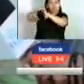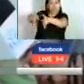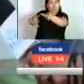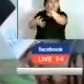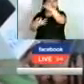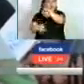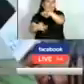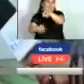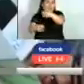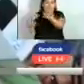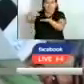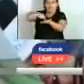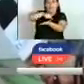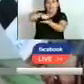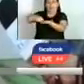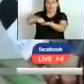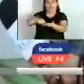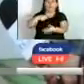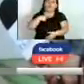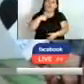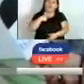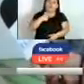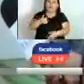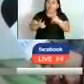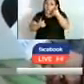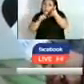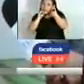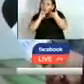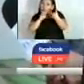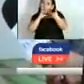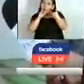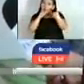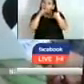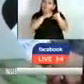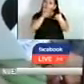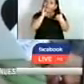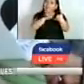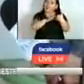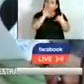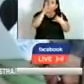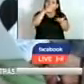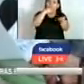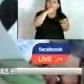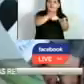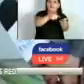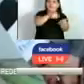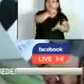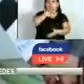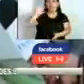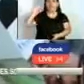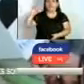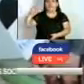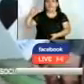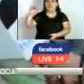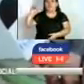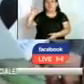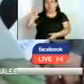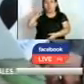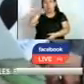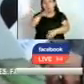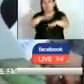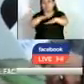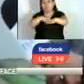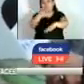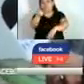papeletas. Vea, yo les recomendé lo mismo, que interpusieran la denuncia en la Fiscalía, vea, y en la